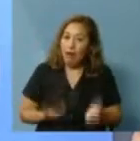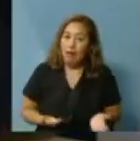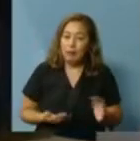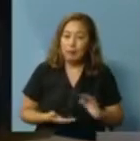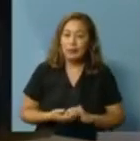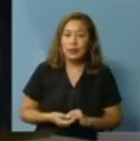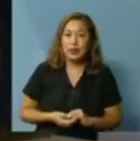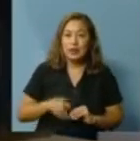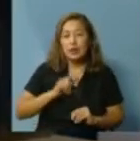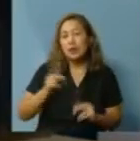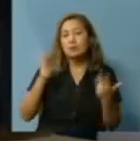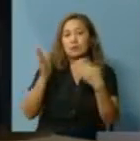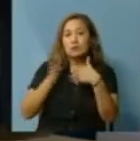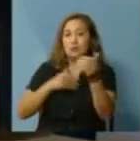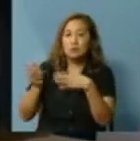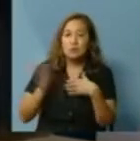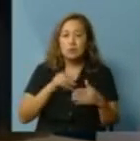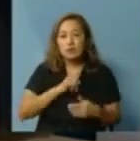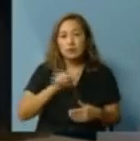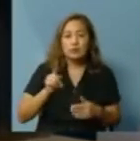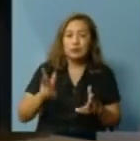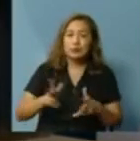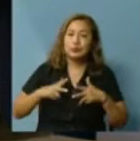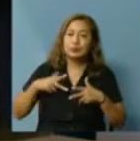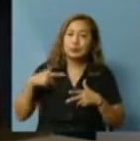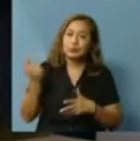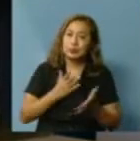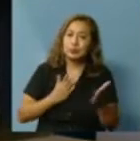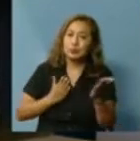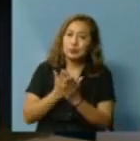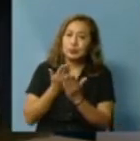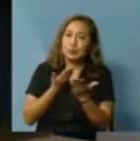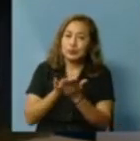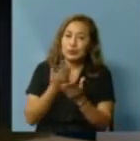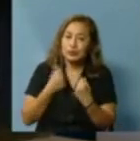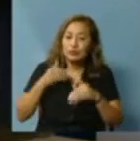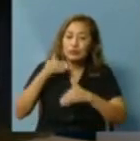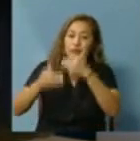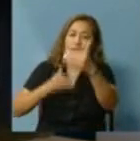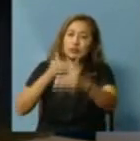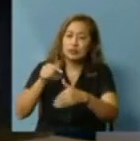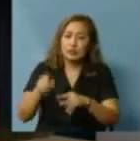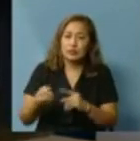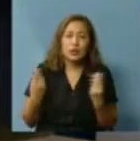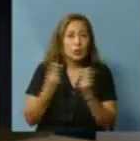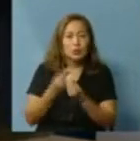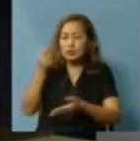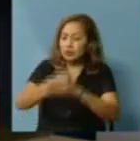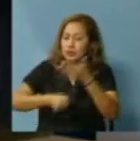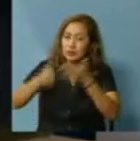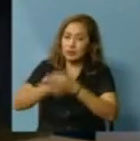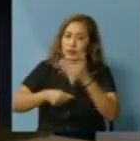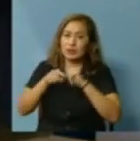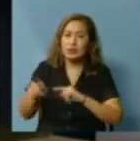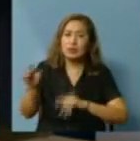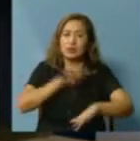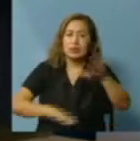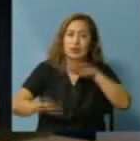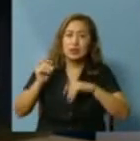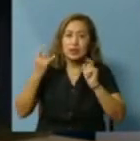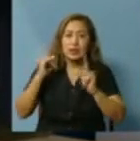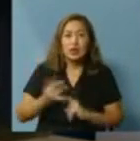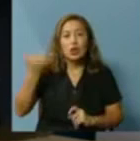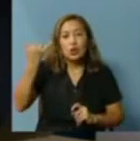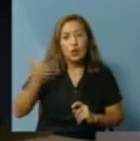esto hablando ciento del potencial que nosotros pretendemos llevar adelante y con mucho esfuerzo estamos haciendo y